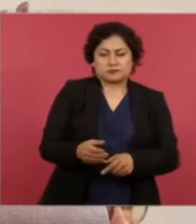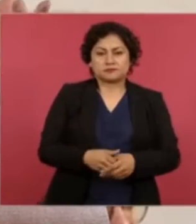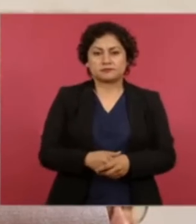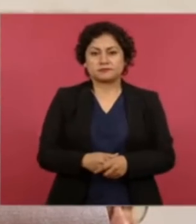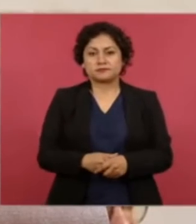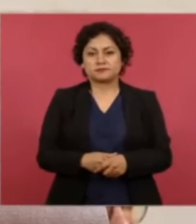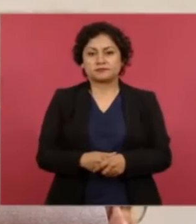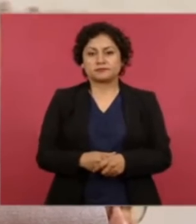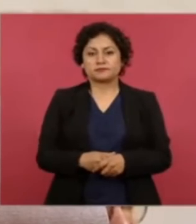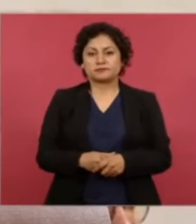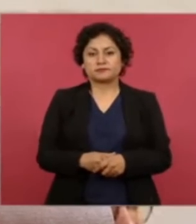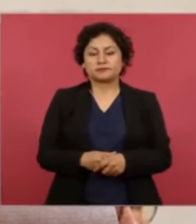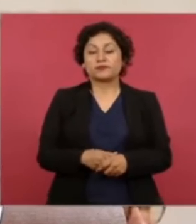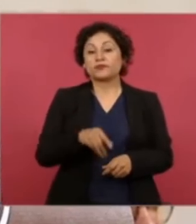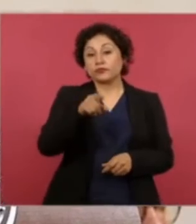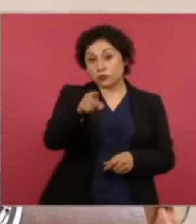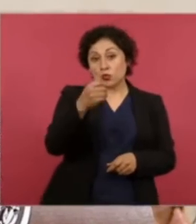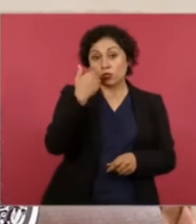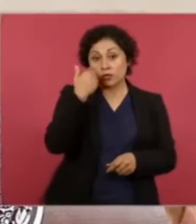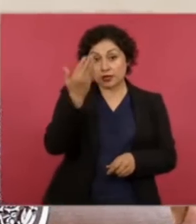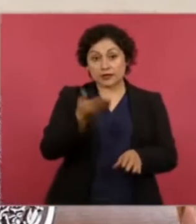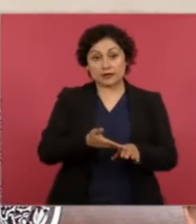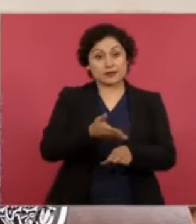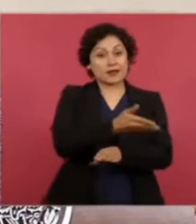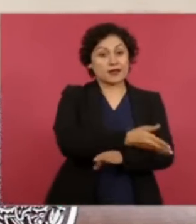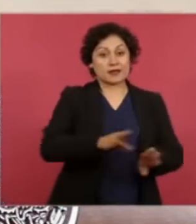porque quieres que regresen los fueros